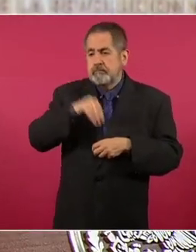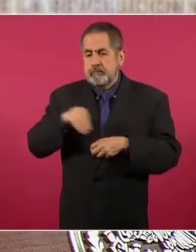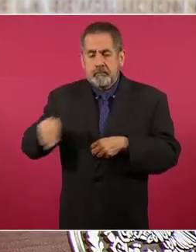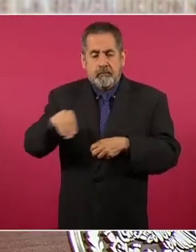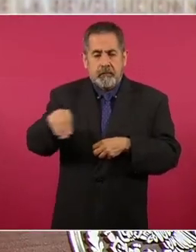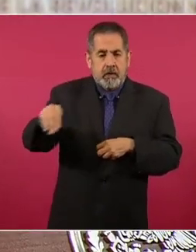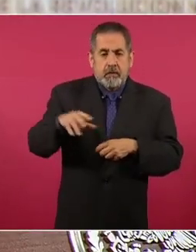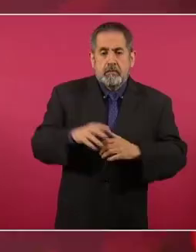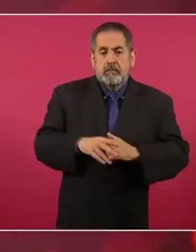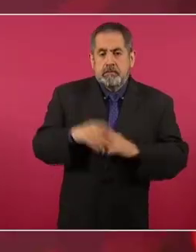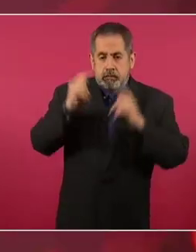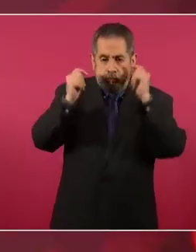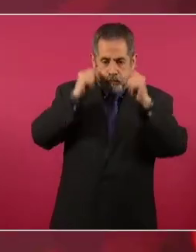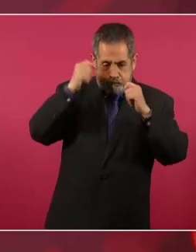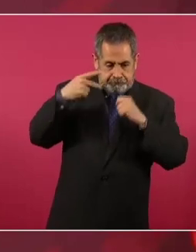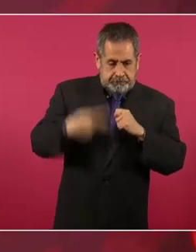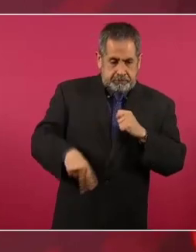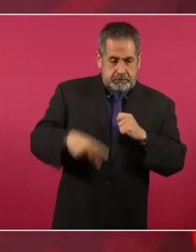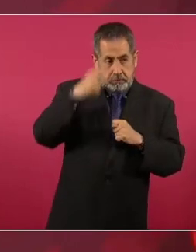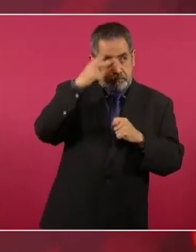el turismo nacional,